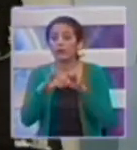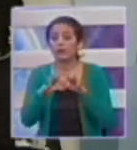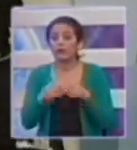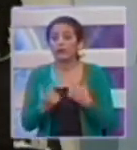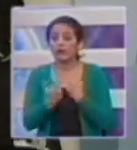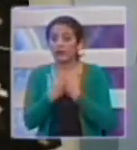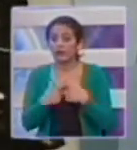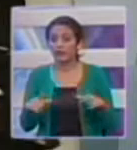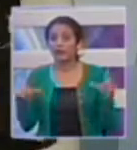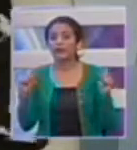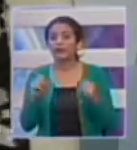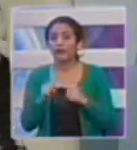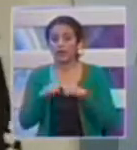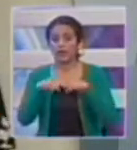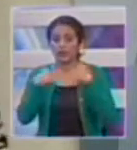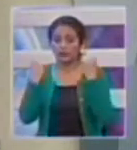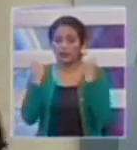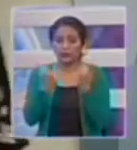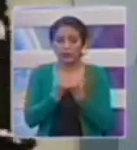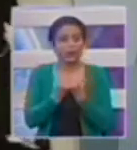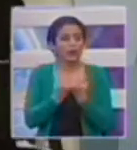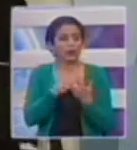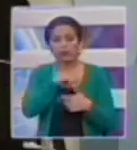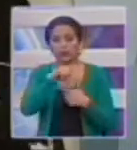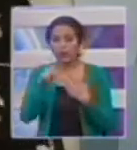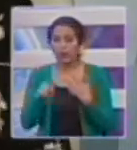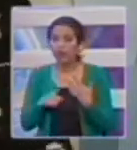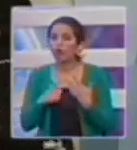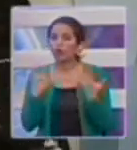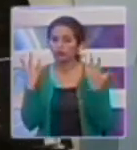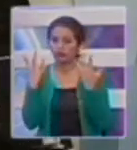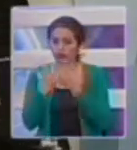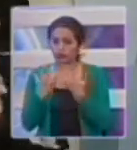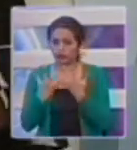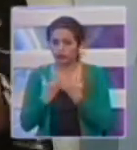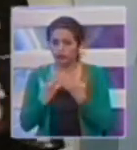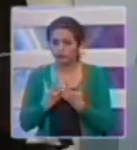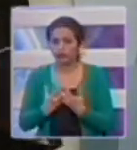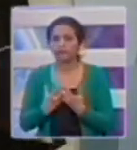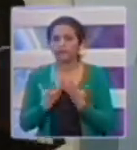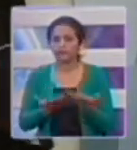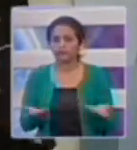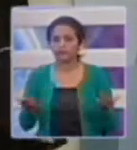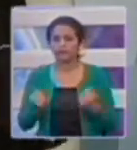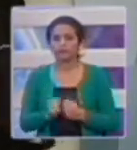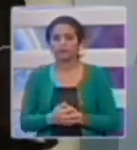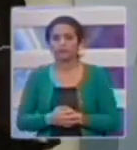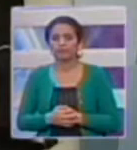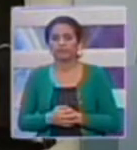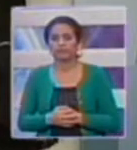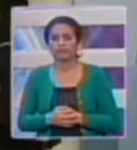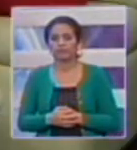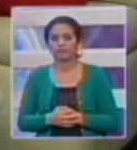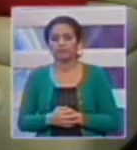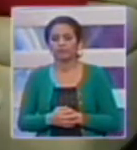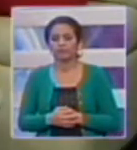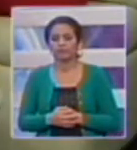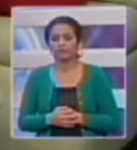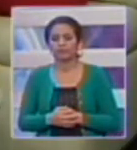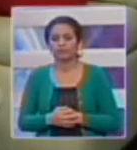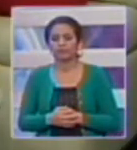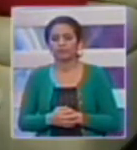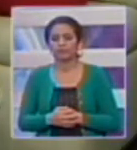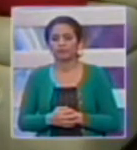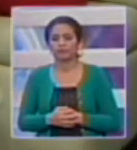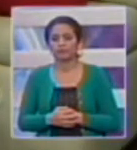son incompatibles. Ahora, eso concentra bastante bien lo que nosotros también creemos y lo que hemos defendido en nuestra vida política. Suena